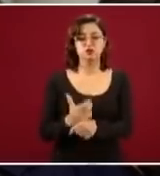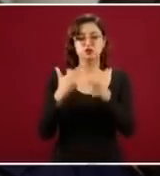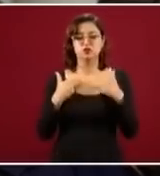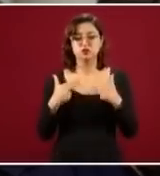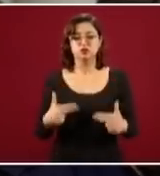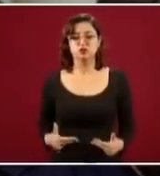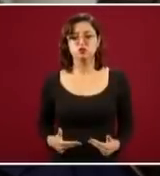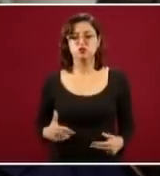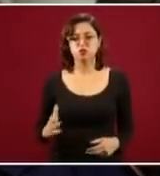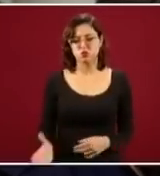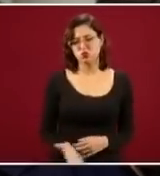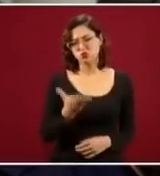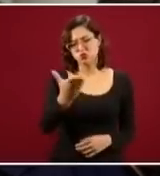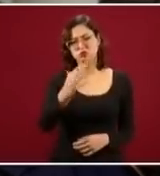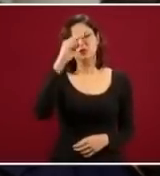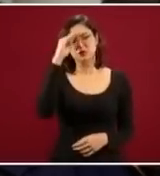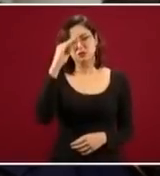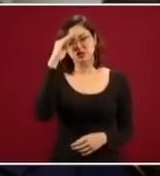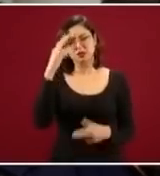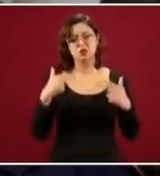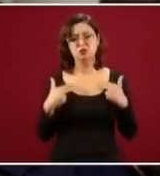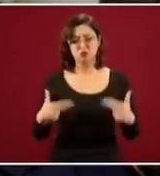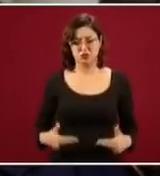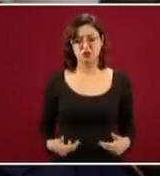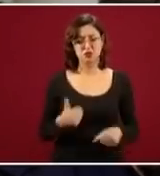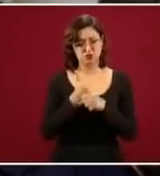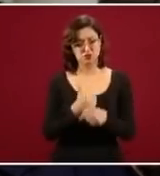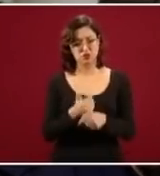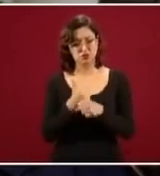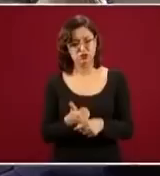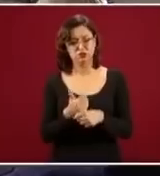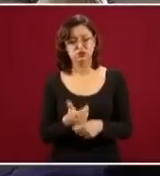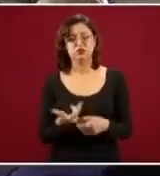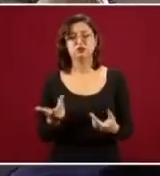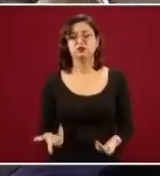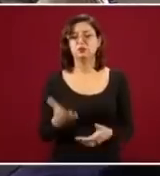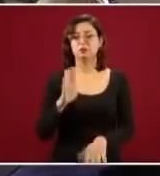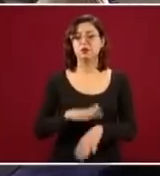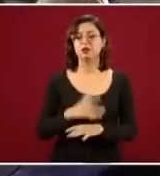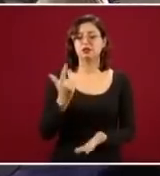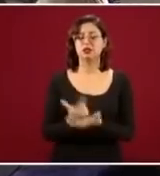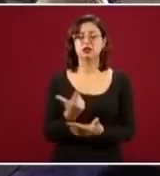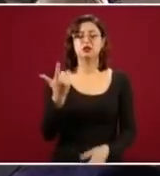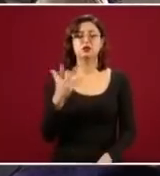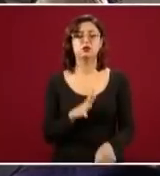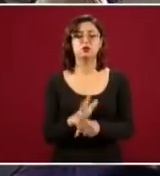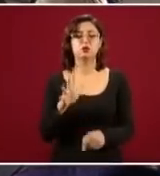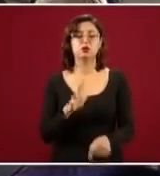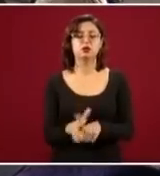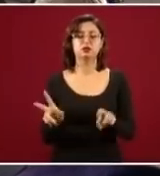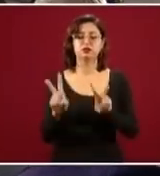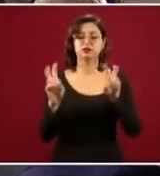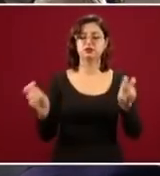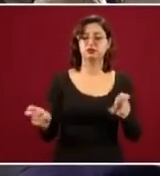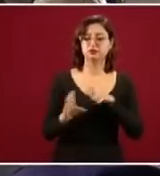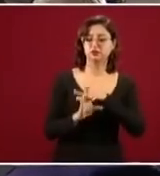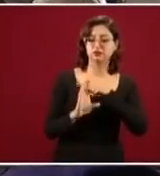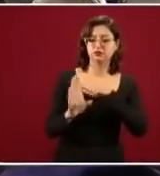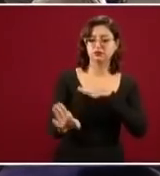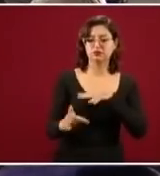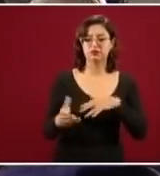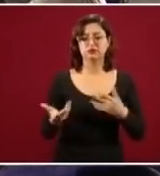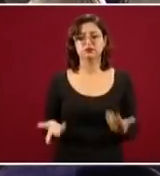usted coincide que en el país hay una crisis humanitaria y dice que uno de los problemas graves pues es el asunto migratorio? Entonces,